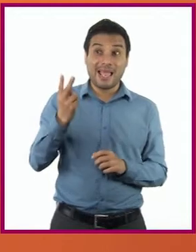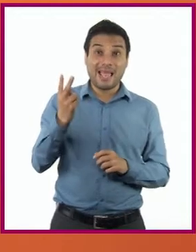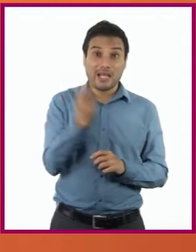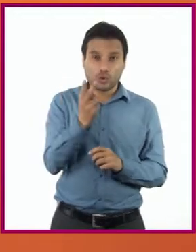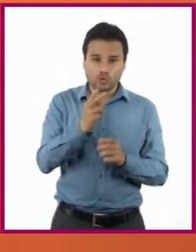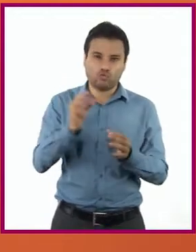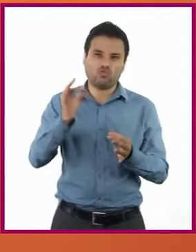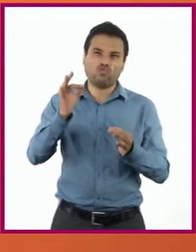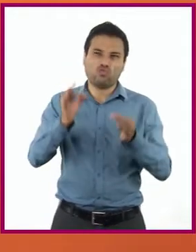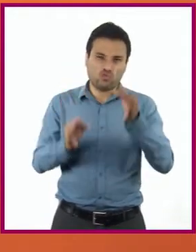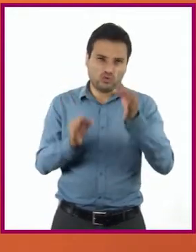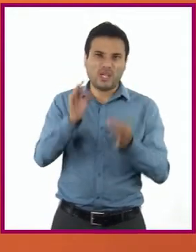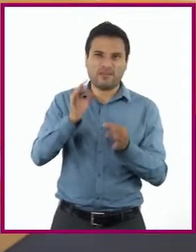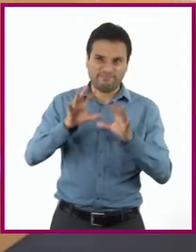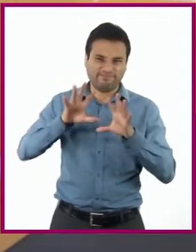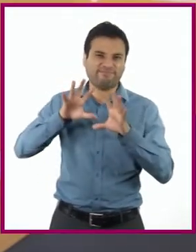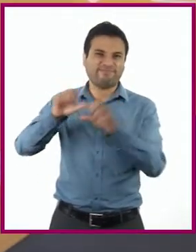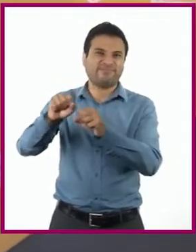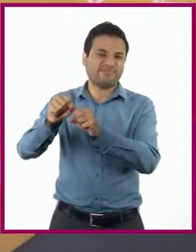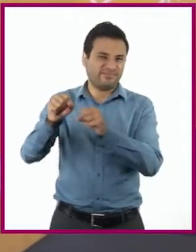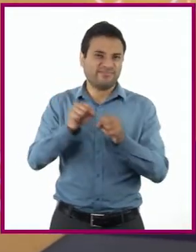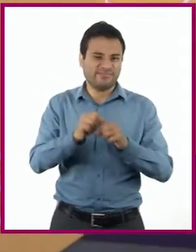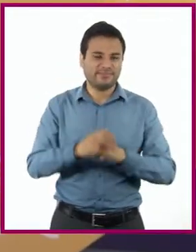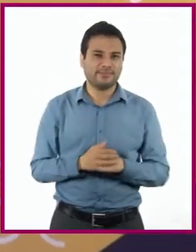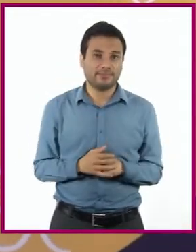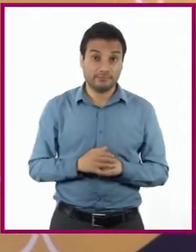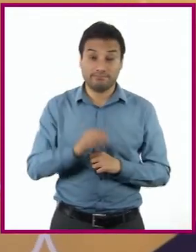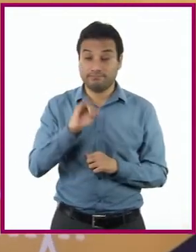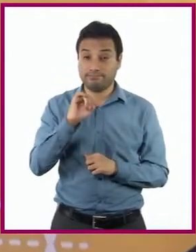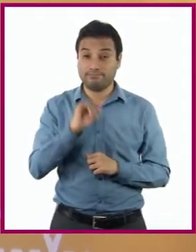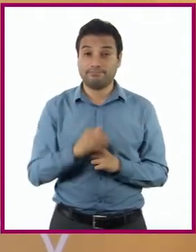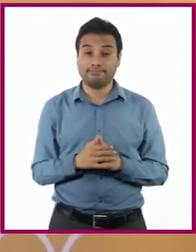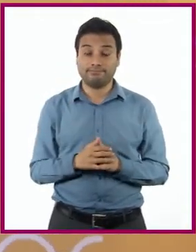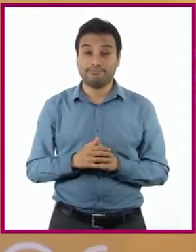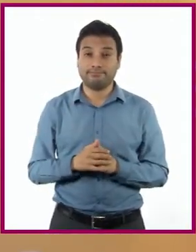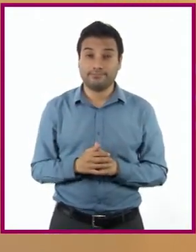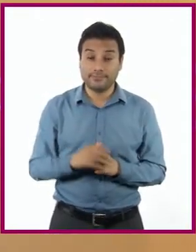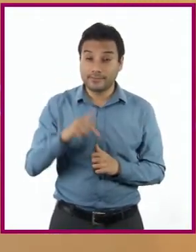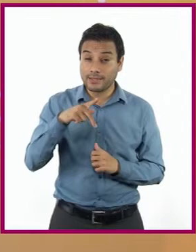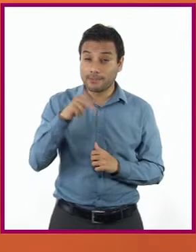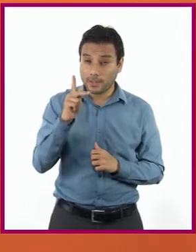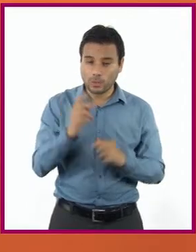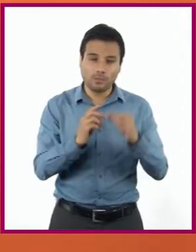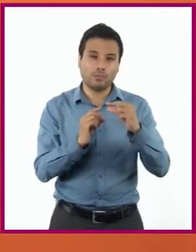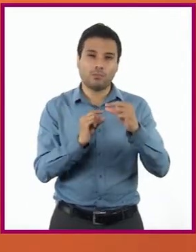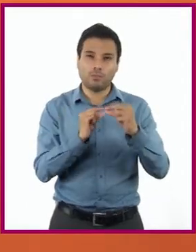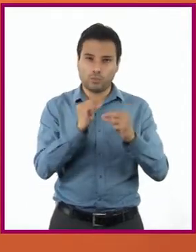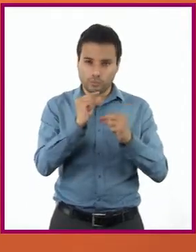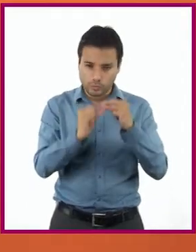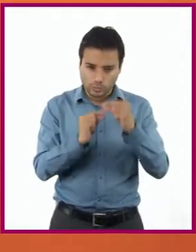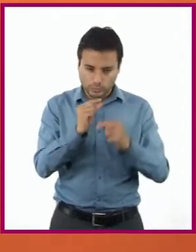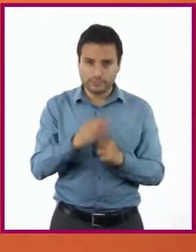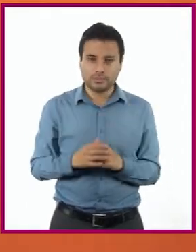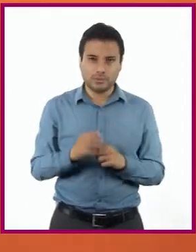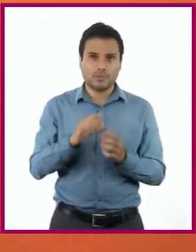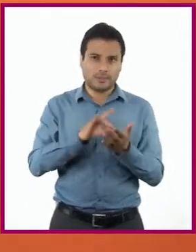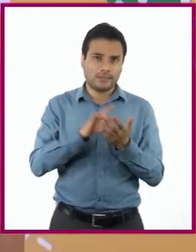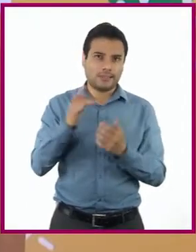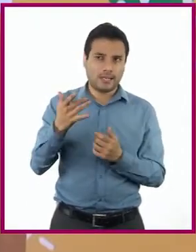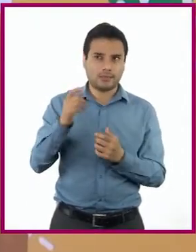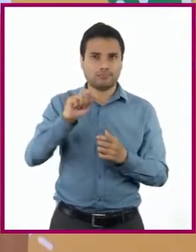por la Santa Inquisición. Es verdad. Sin embargo, poco a poco y gracias a muchos científicos